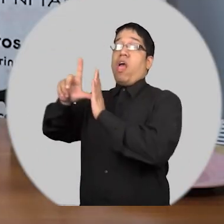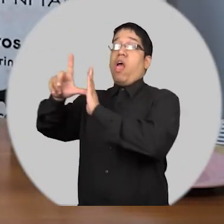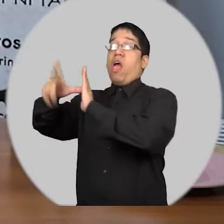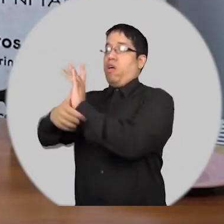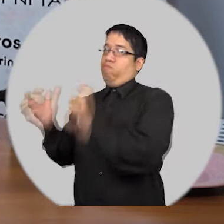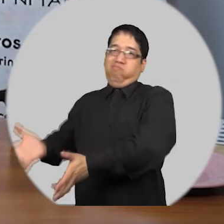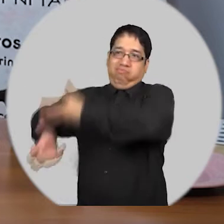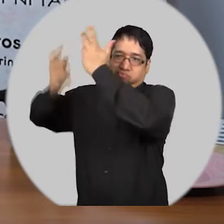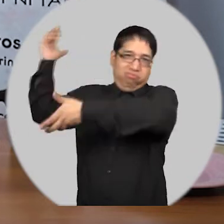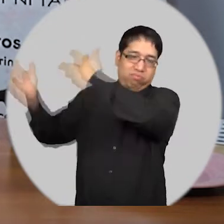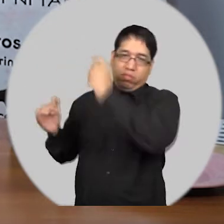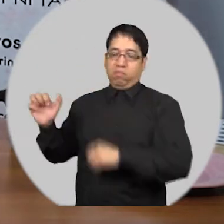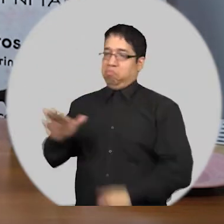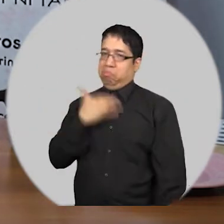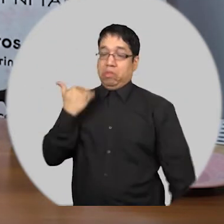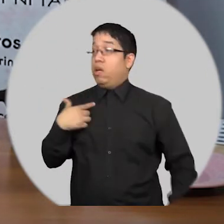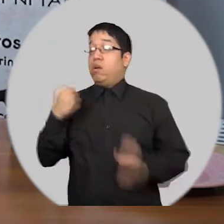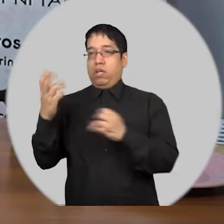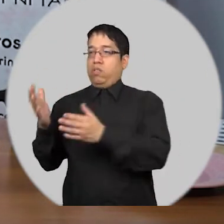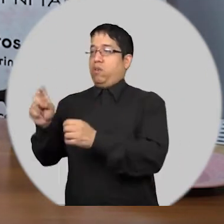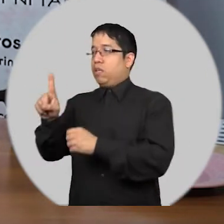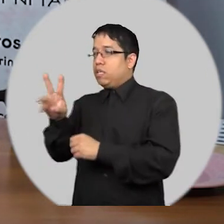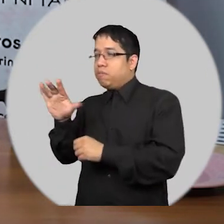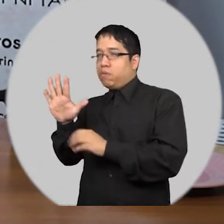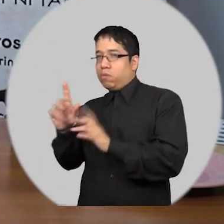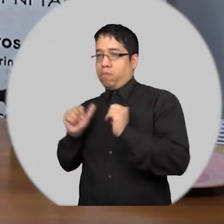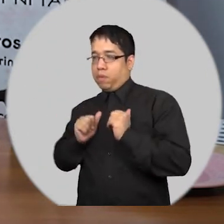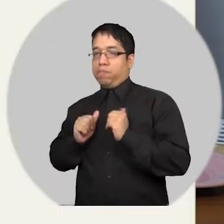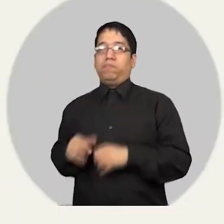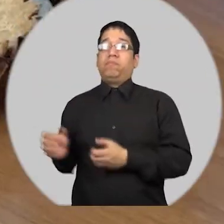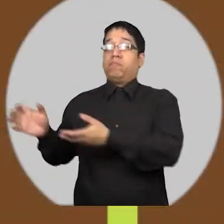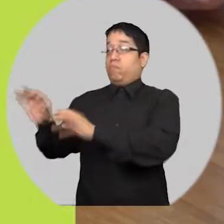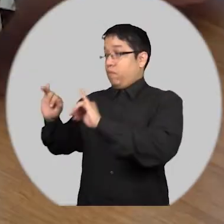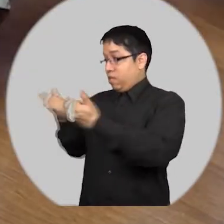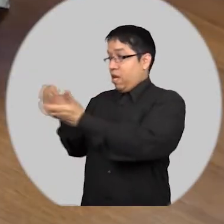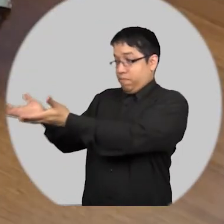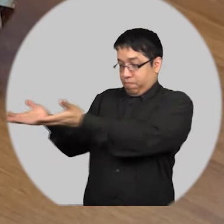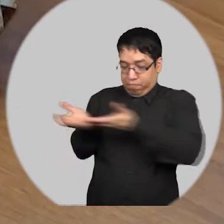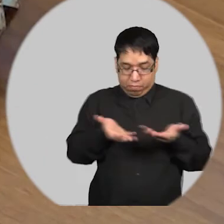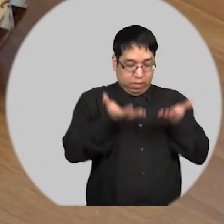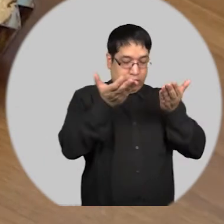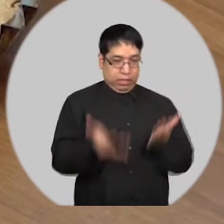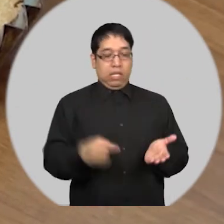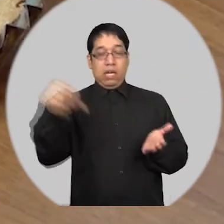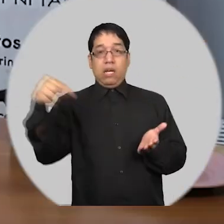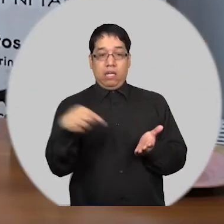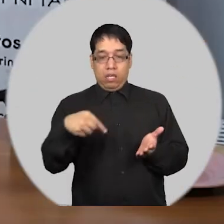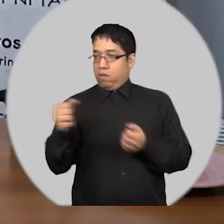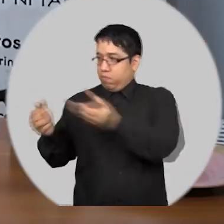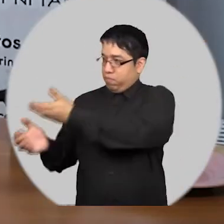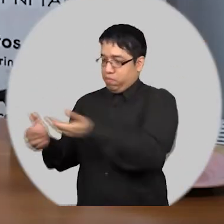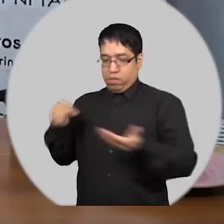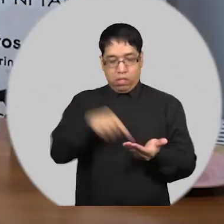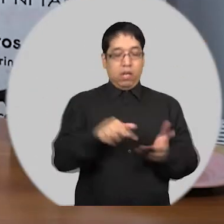Así que esto vamos a meter al horno y luego venimos ya con el resultado final. Ahora salieron del horno nuestras tartaletas. Al quitar